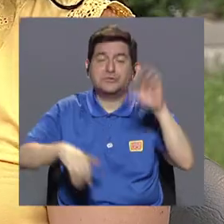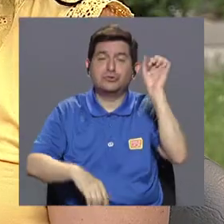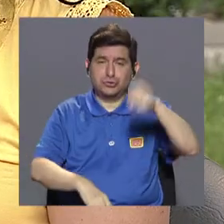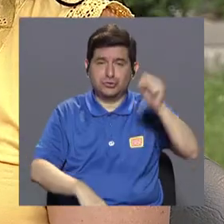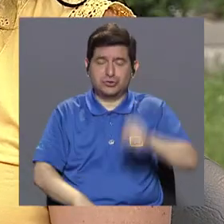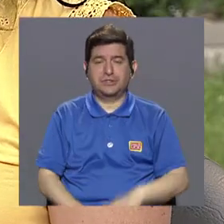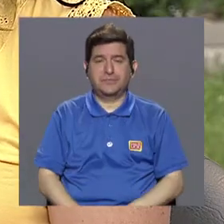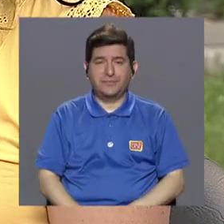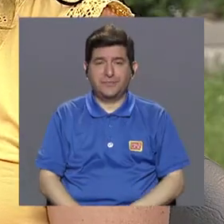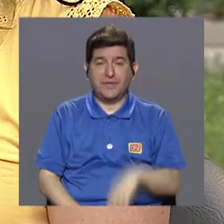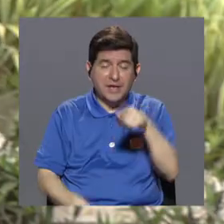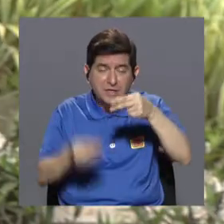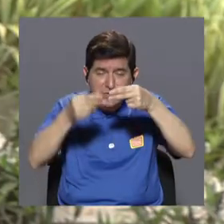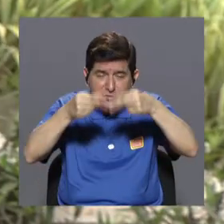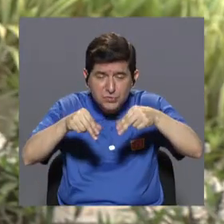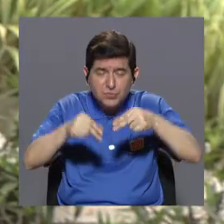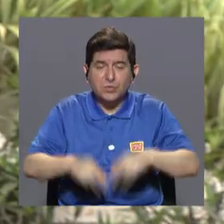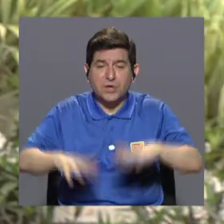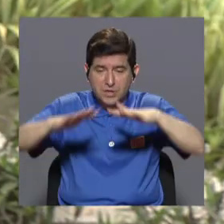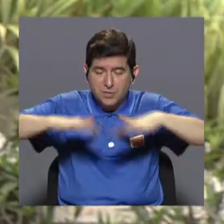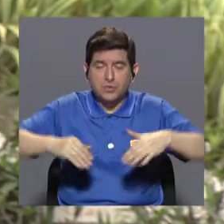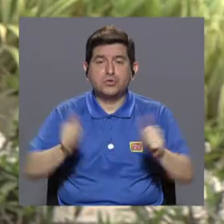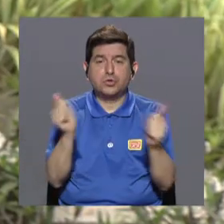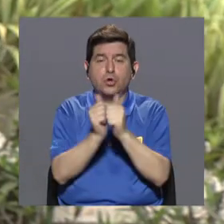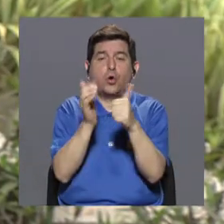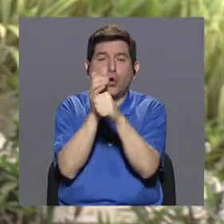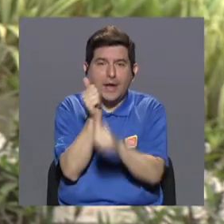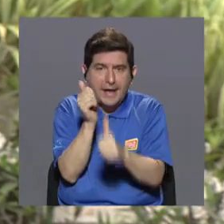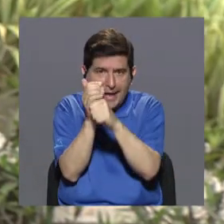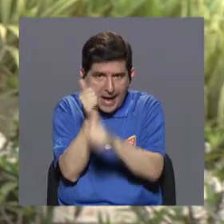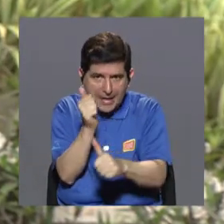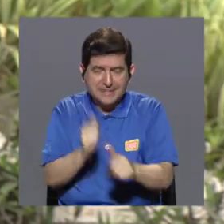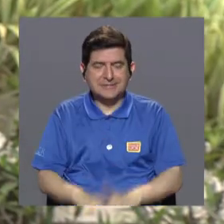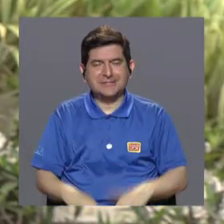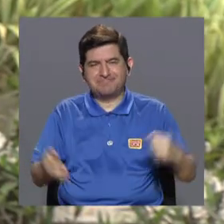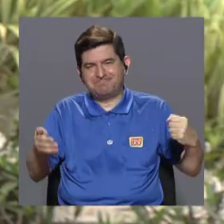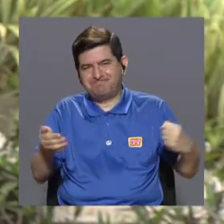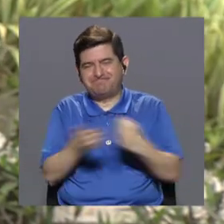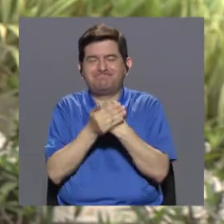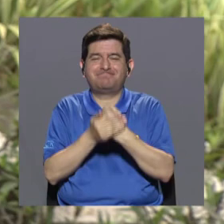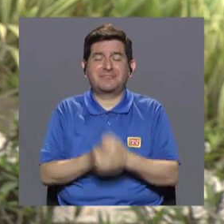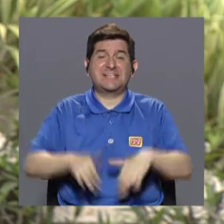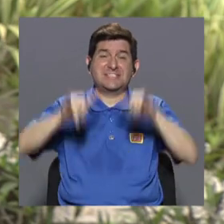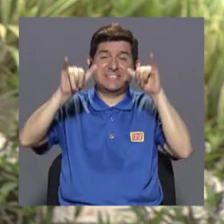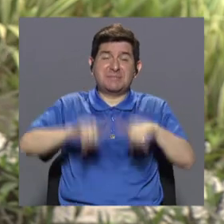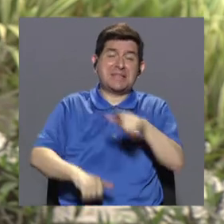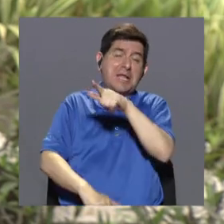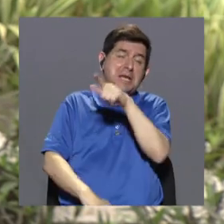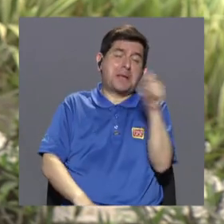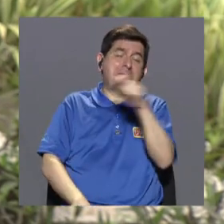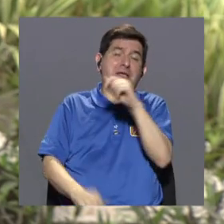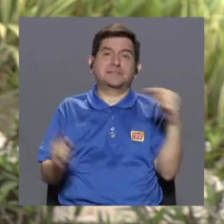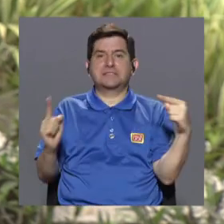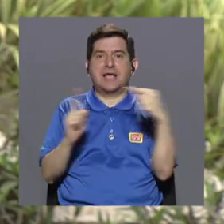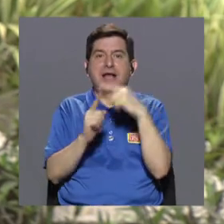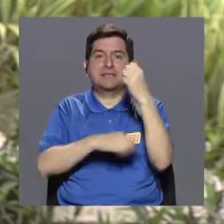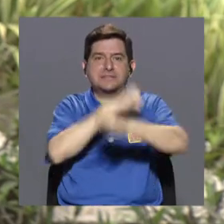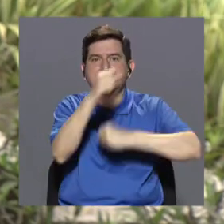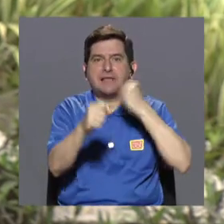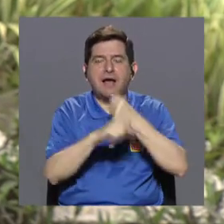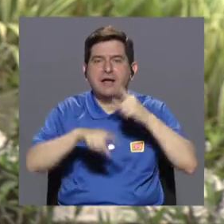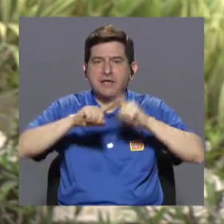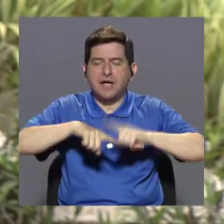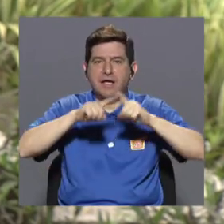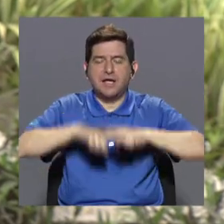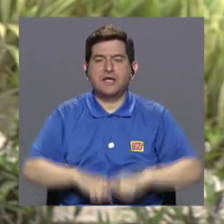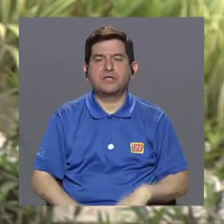Exacto. Los huevos que caen al suelo con las heces, ¿verdad?, desgraciadamente pueden durar meses o hasta años,